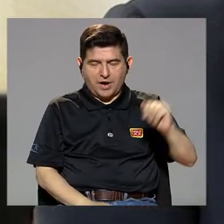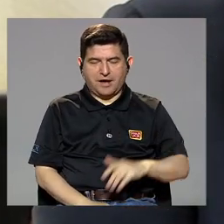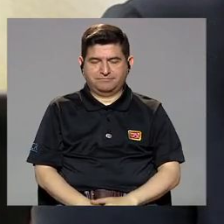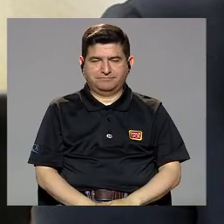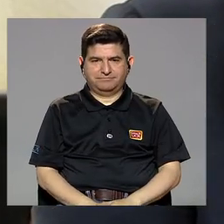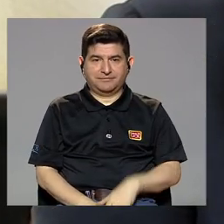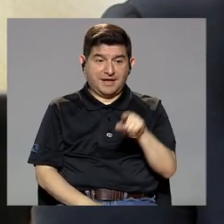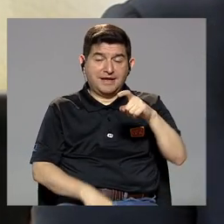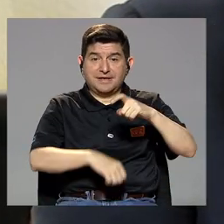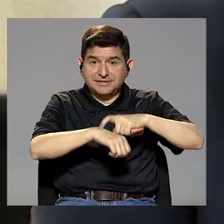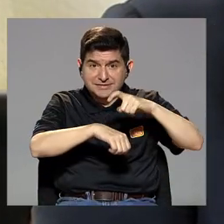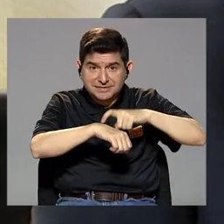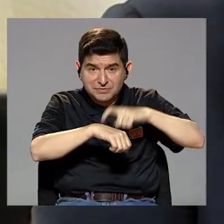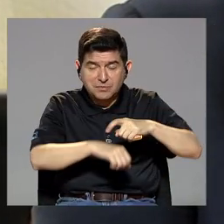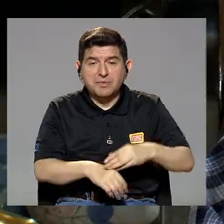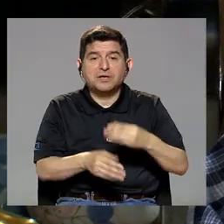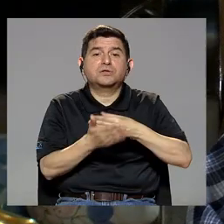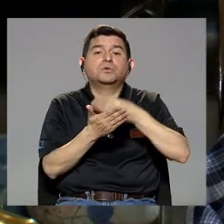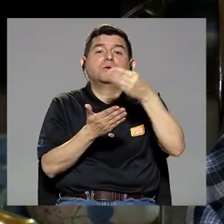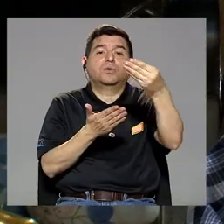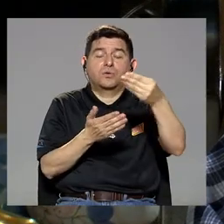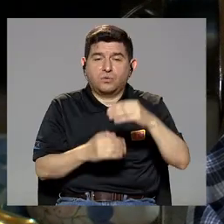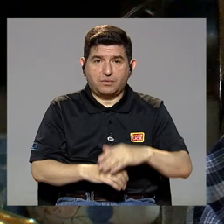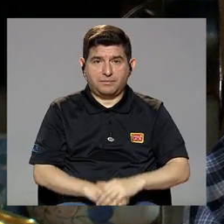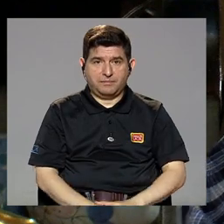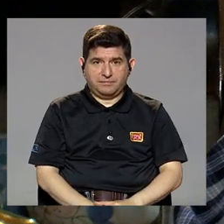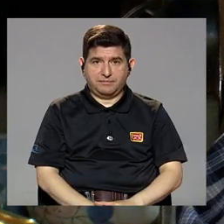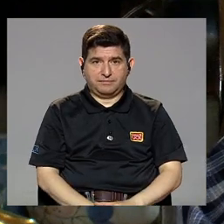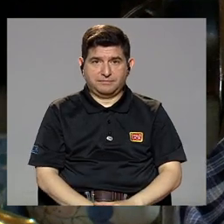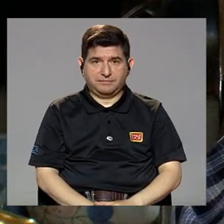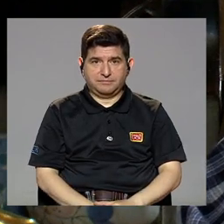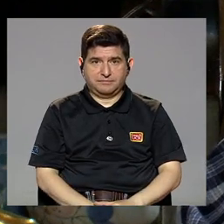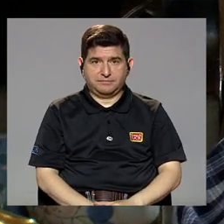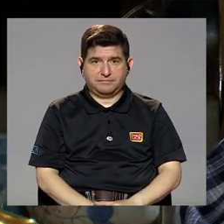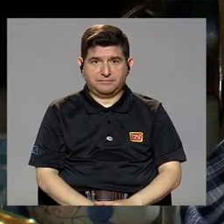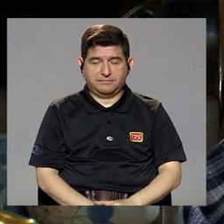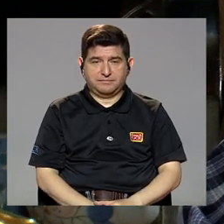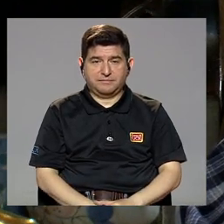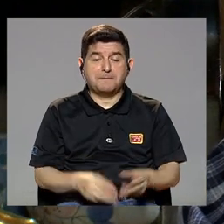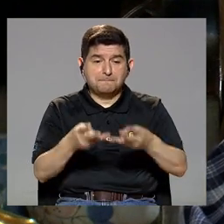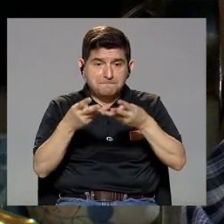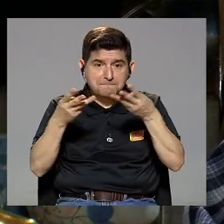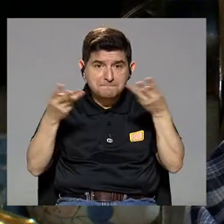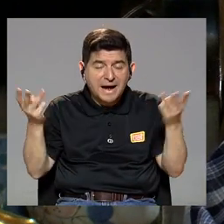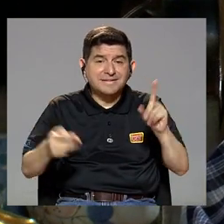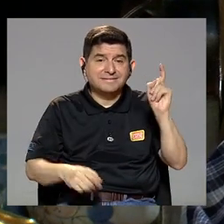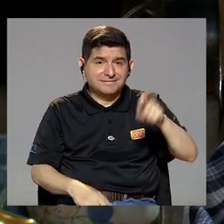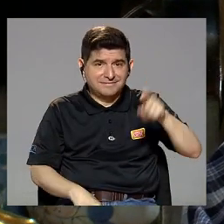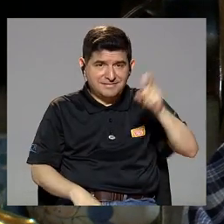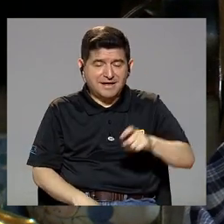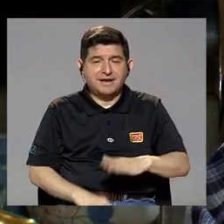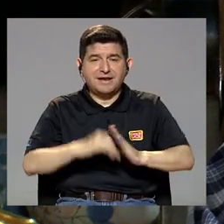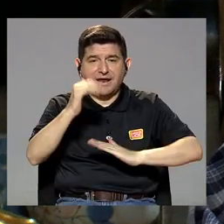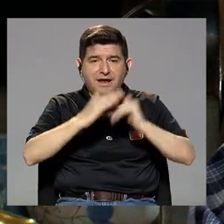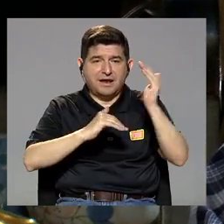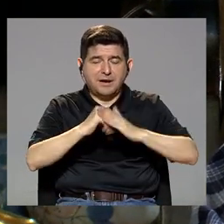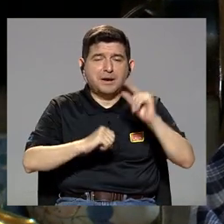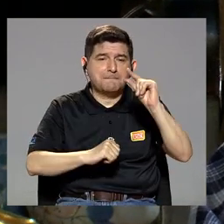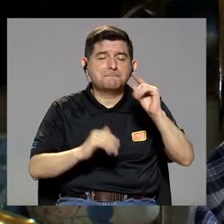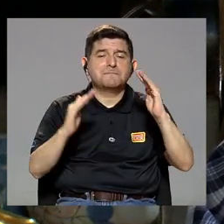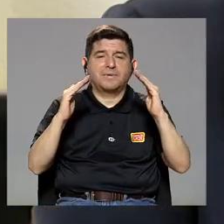eso en ese momento se podía comprar los materiales necesarios para construir una pequeña